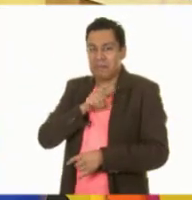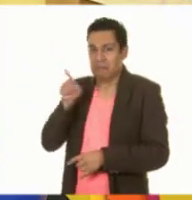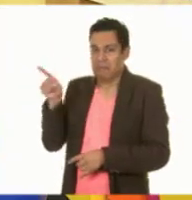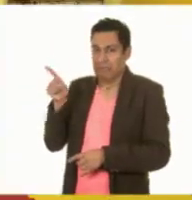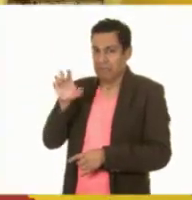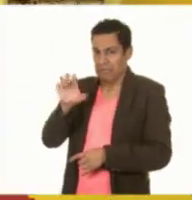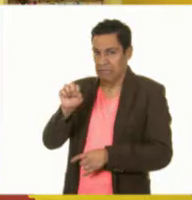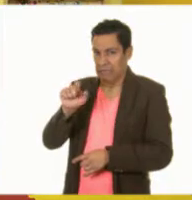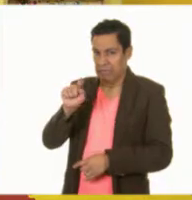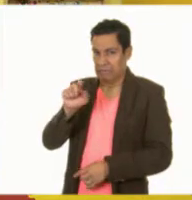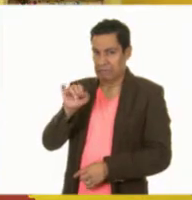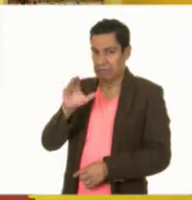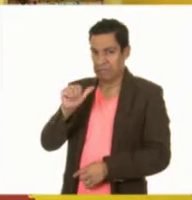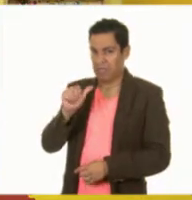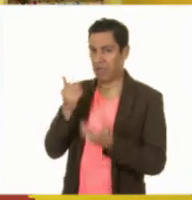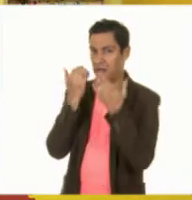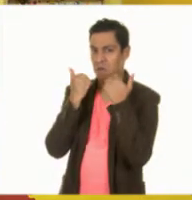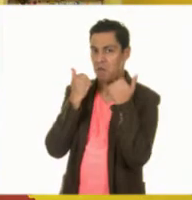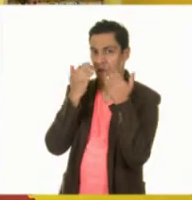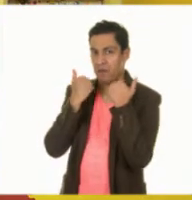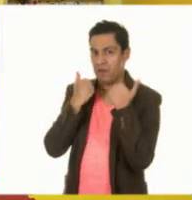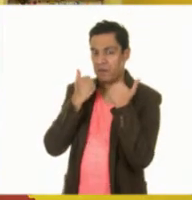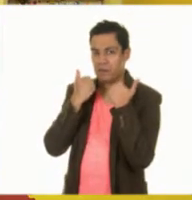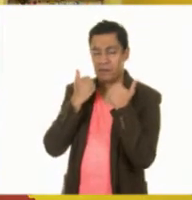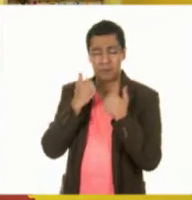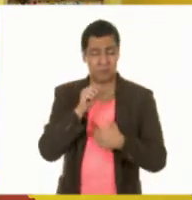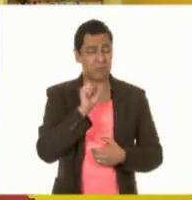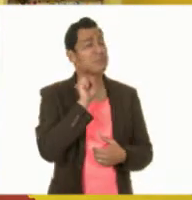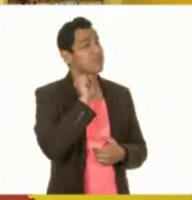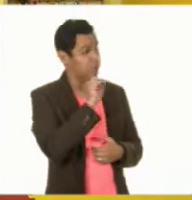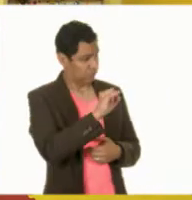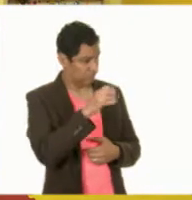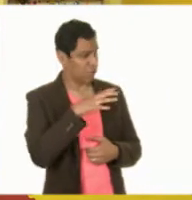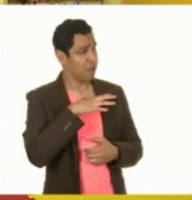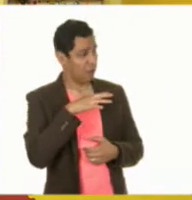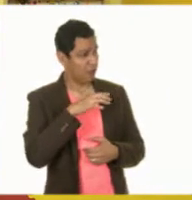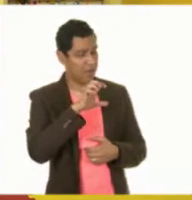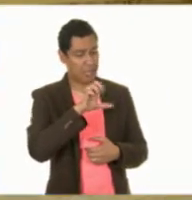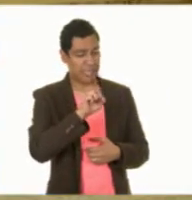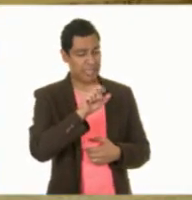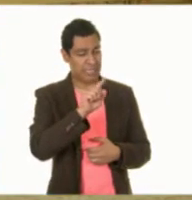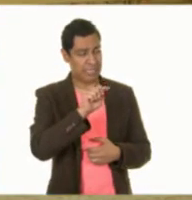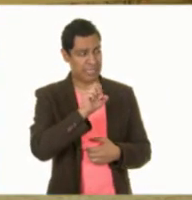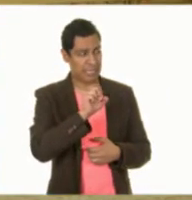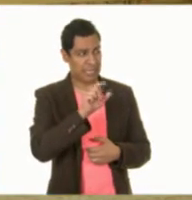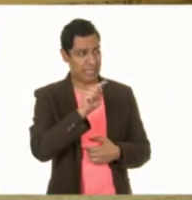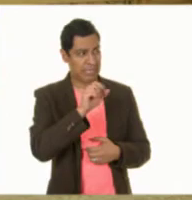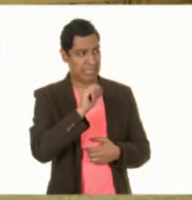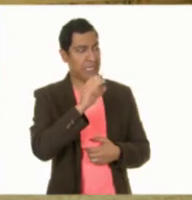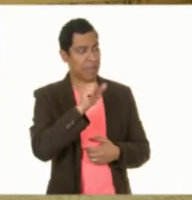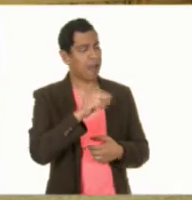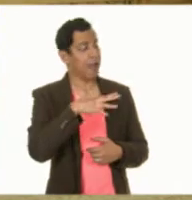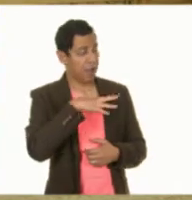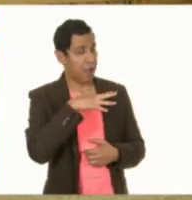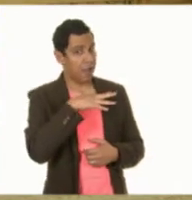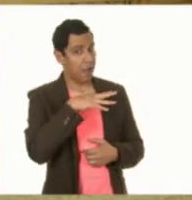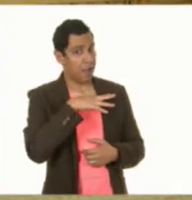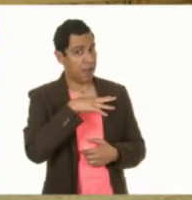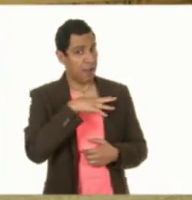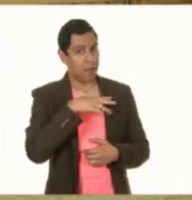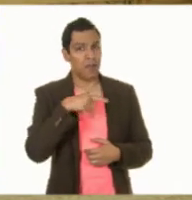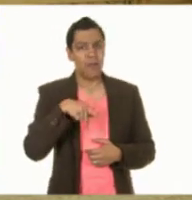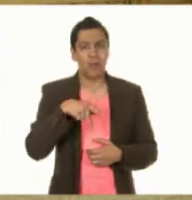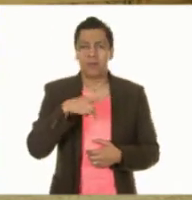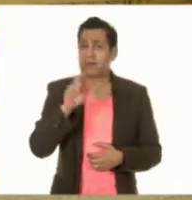estética. Pues fíjate que también este árbol tiene estética. Pero puede ser algo que no te